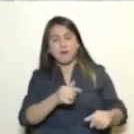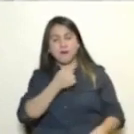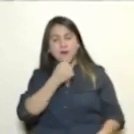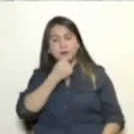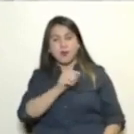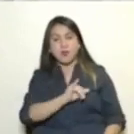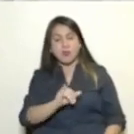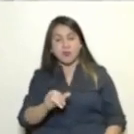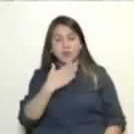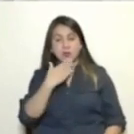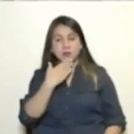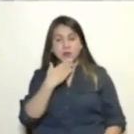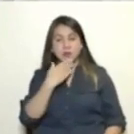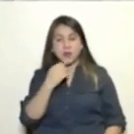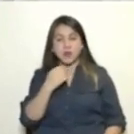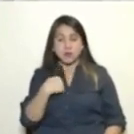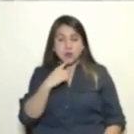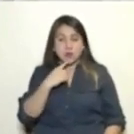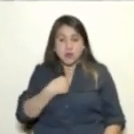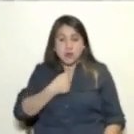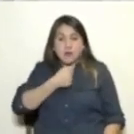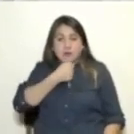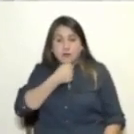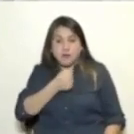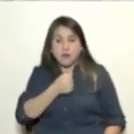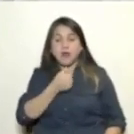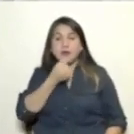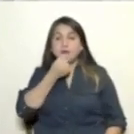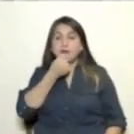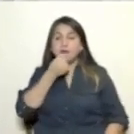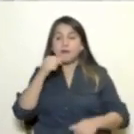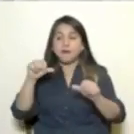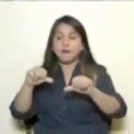Y después también me anunciaron que yo tenía que hablar, hubo una pifia para mí.